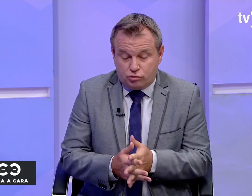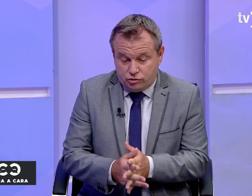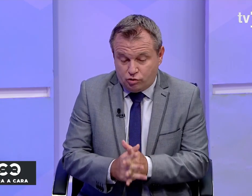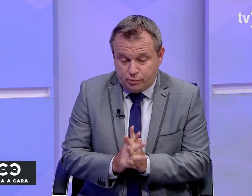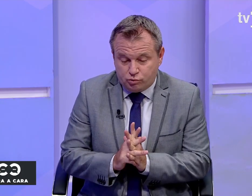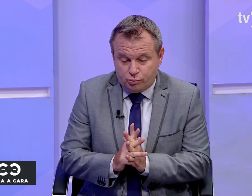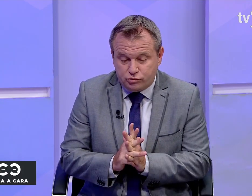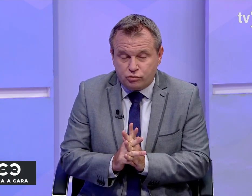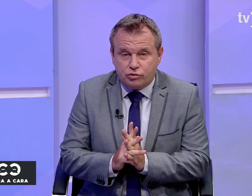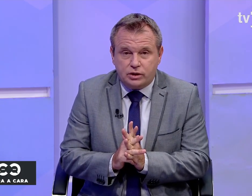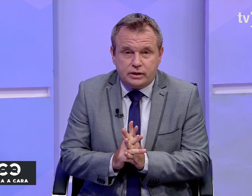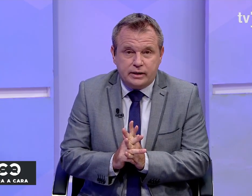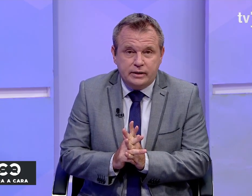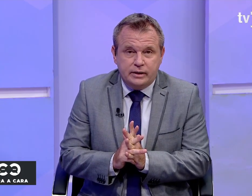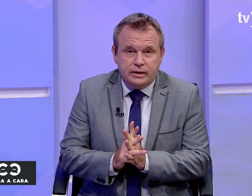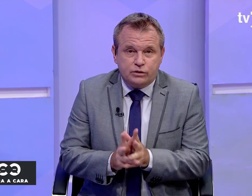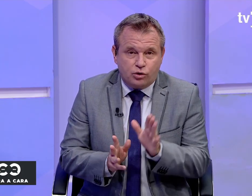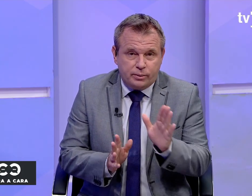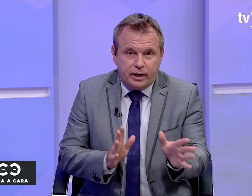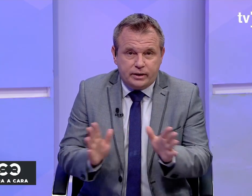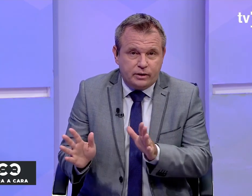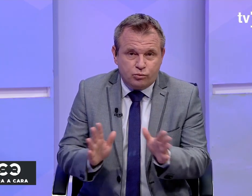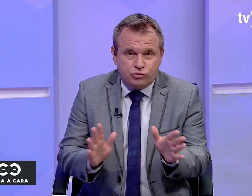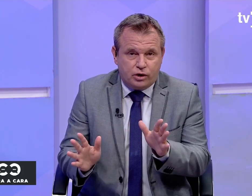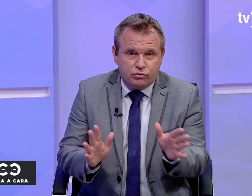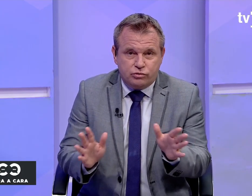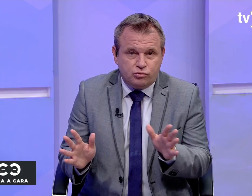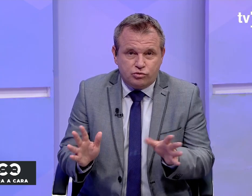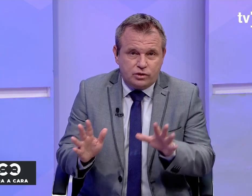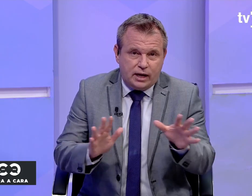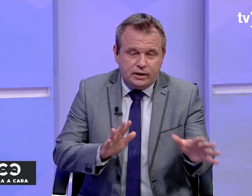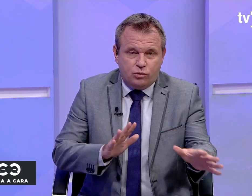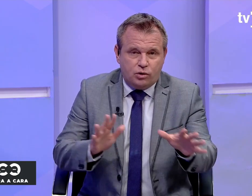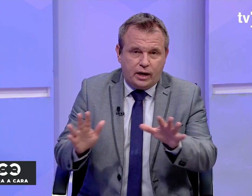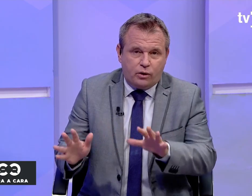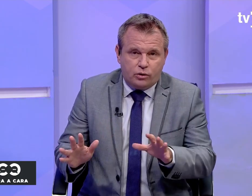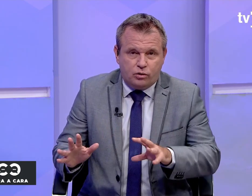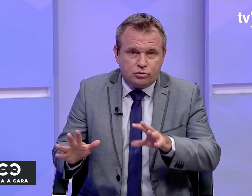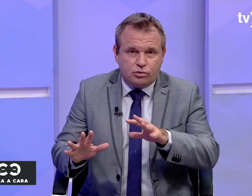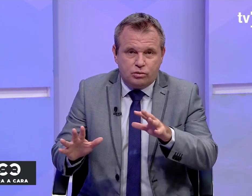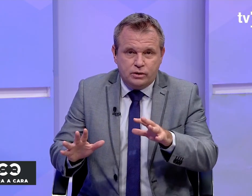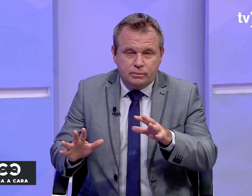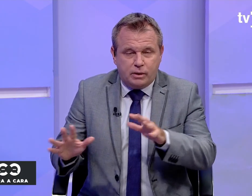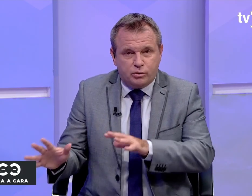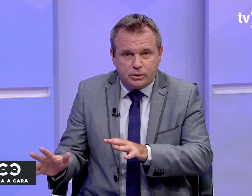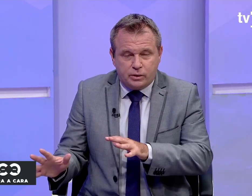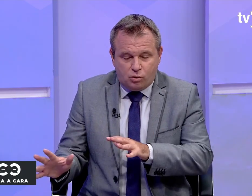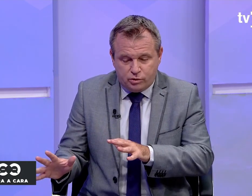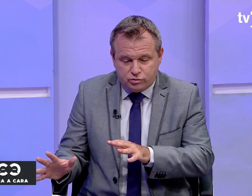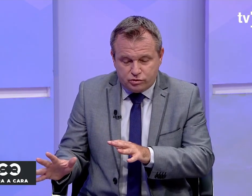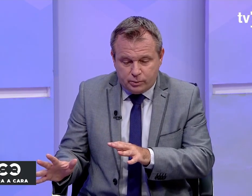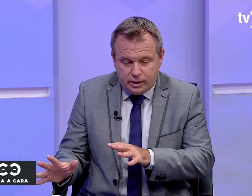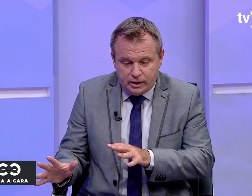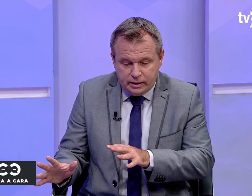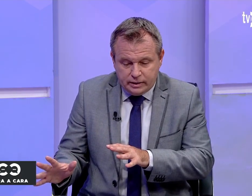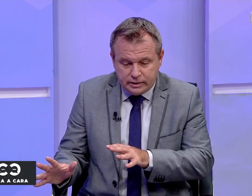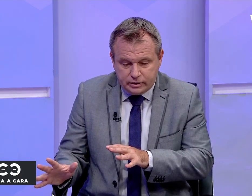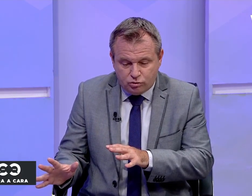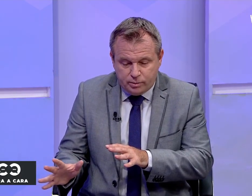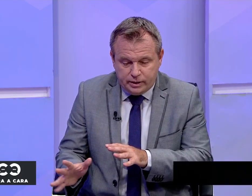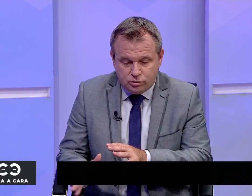trabajen juntos. Esto, por supuesto, no quita que todavía haya denuncias constitucionales de un lado o del otro. Vamos a ver cómo esto se